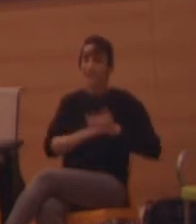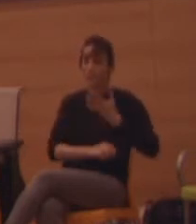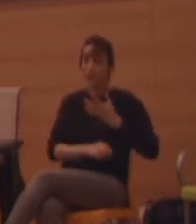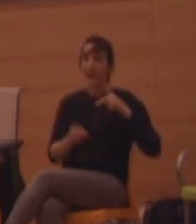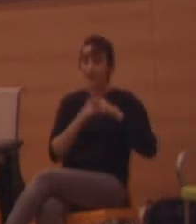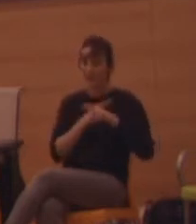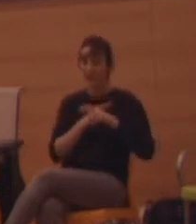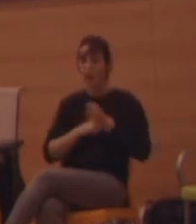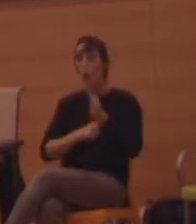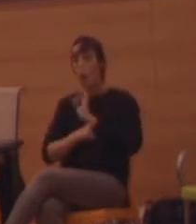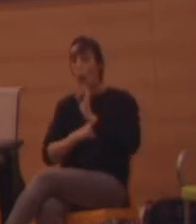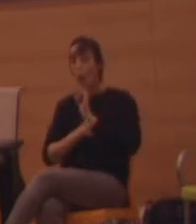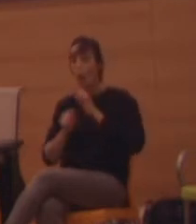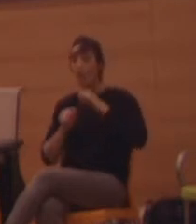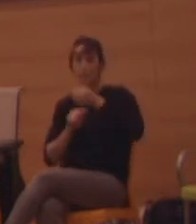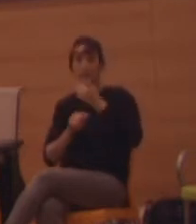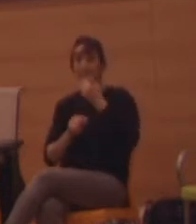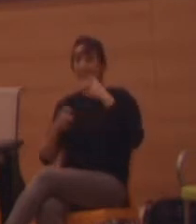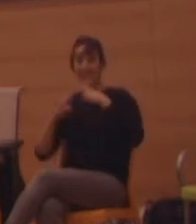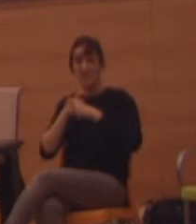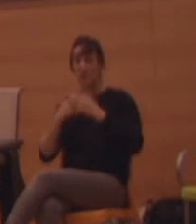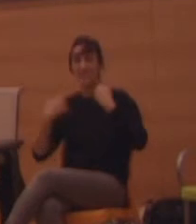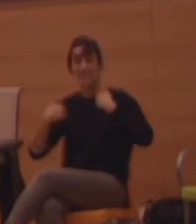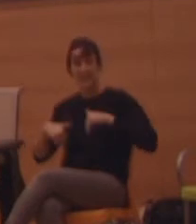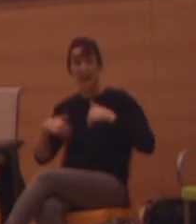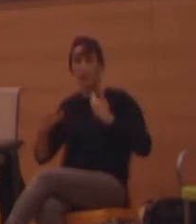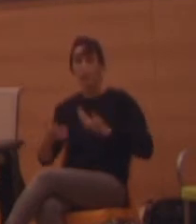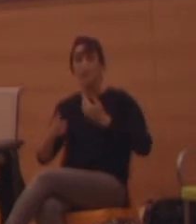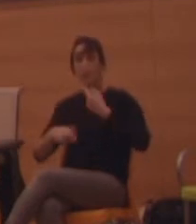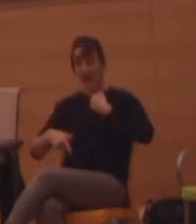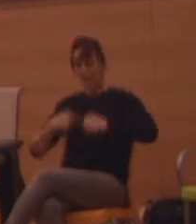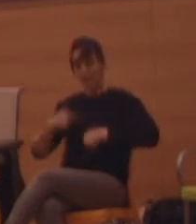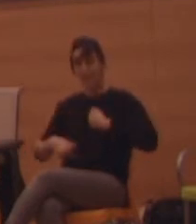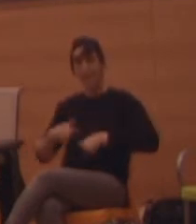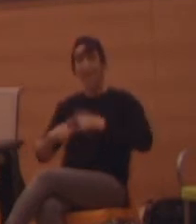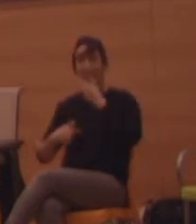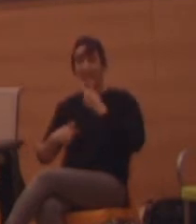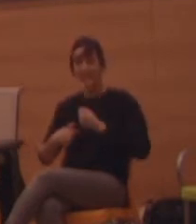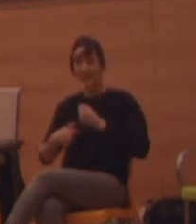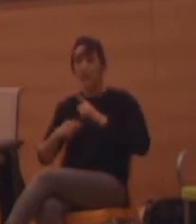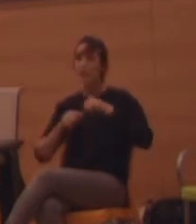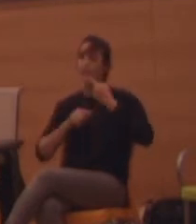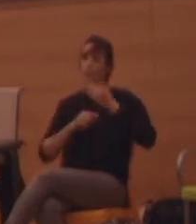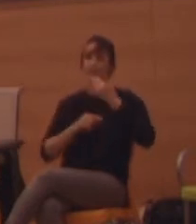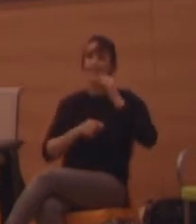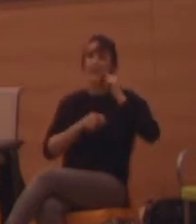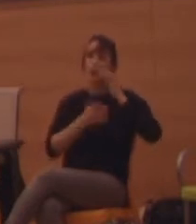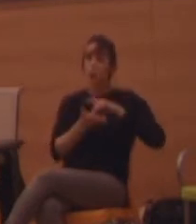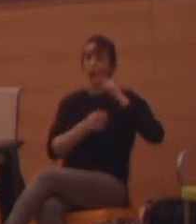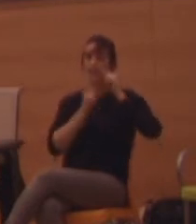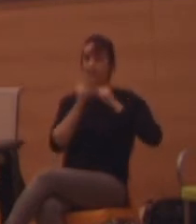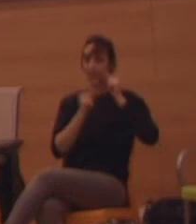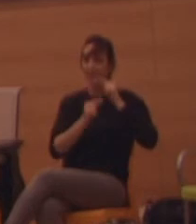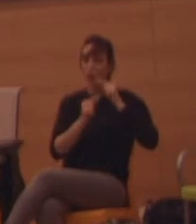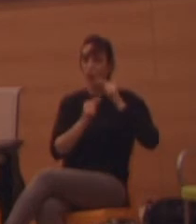¿no? O después ya si hay lesiones para facilitar el drenaje de esa lesión, y después lo que es la desinfección en sí, o sea, que es